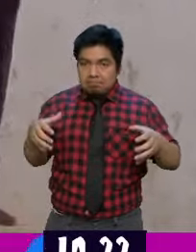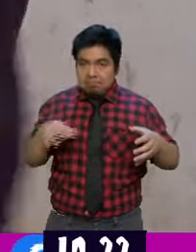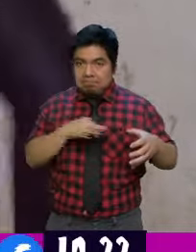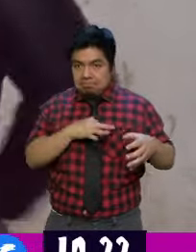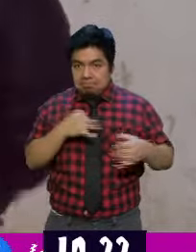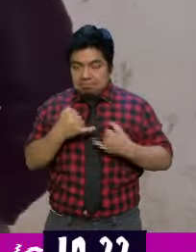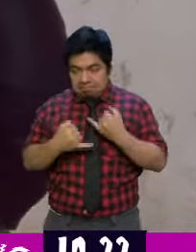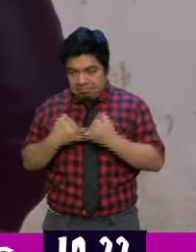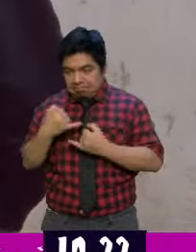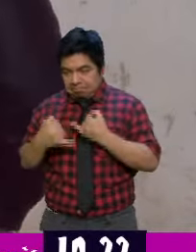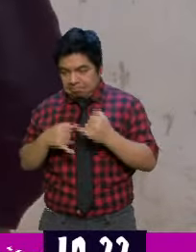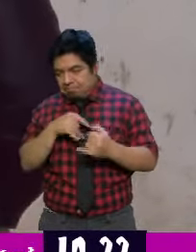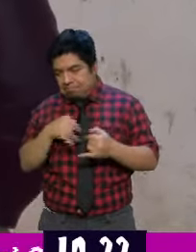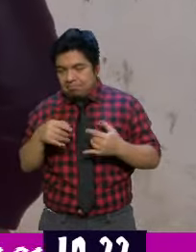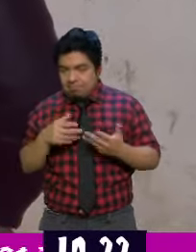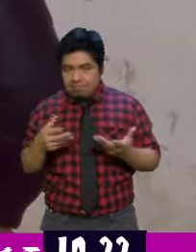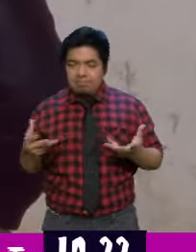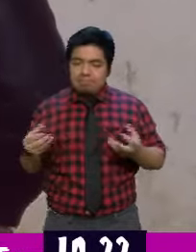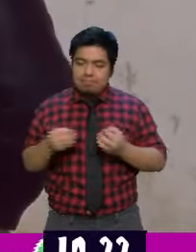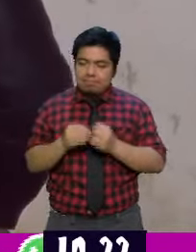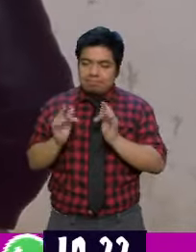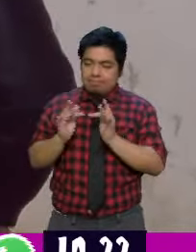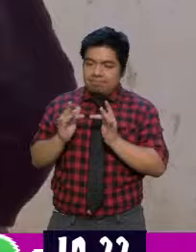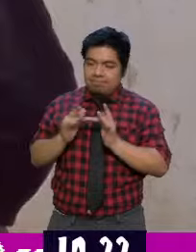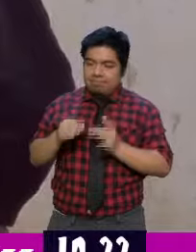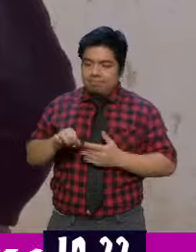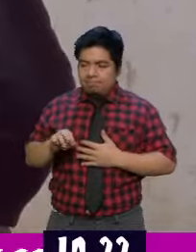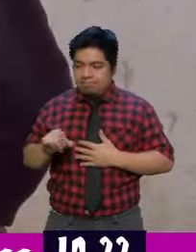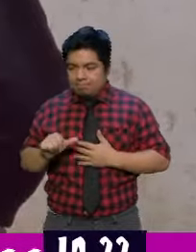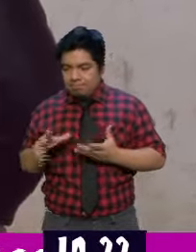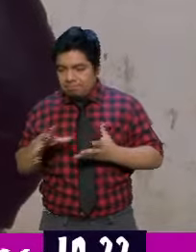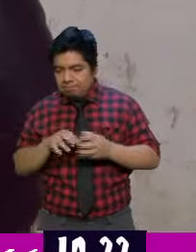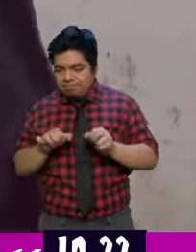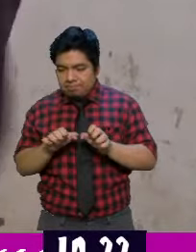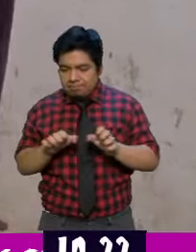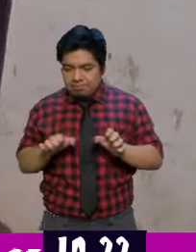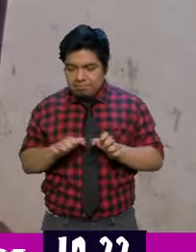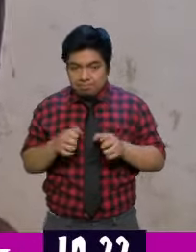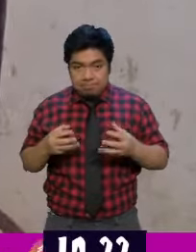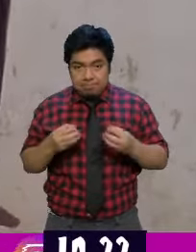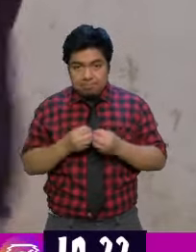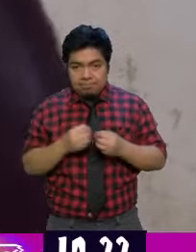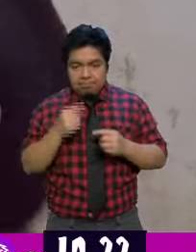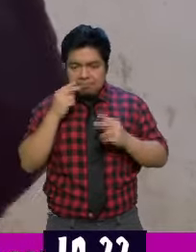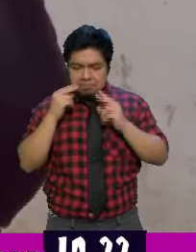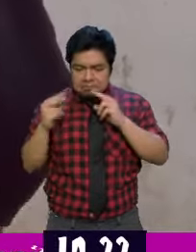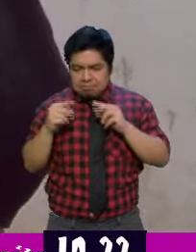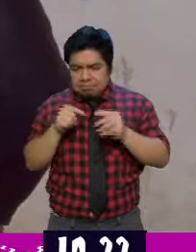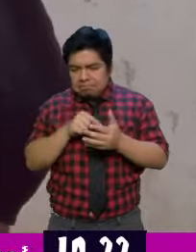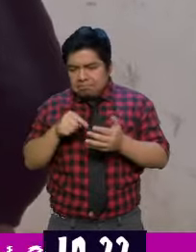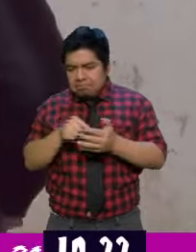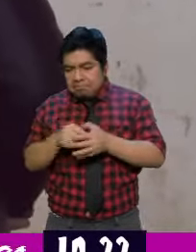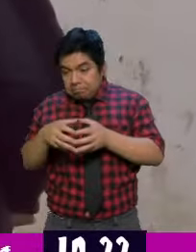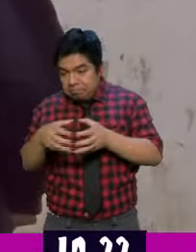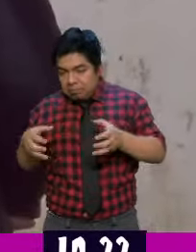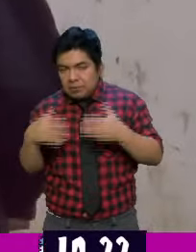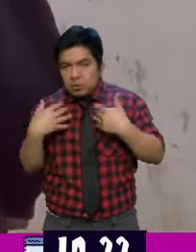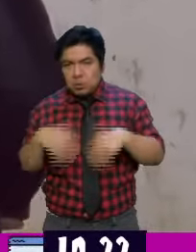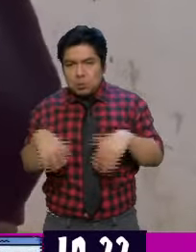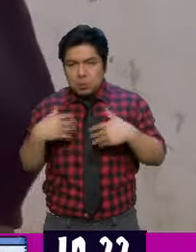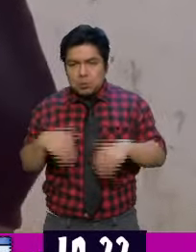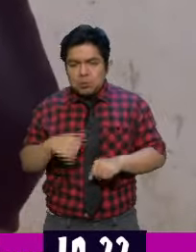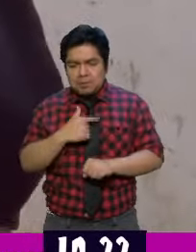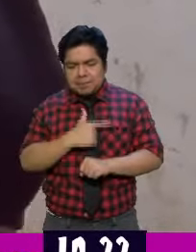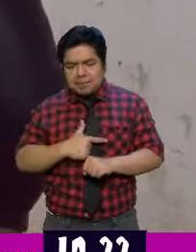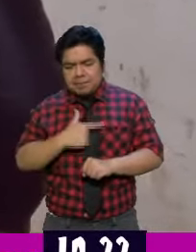Guille está haciendo la coordinación junto con La Mosca y con todo el equipo de la puesta. Hoy estuvieron viendo el lugar, es increíble, la verdad. Va a